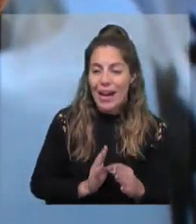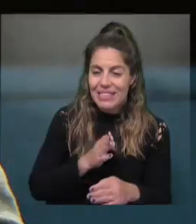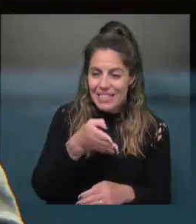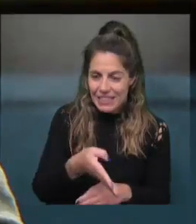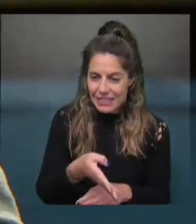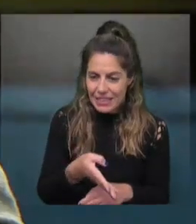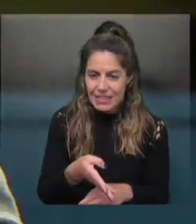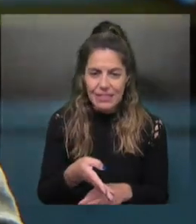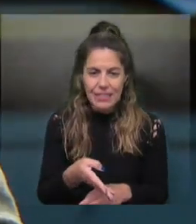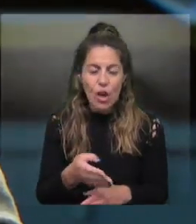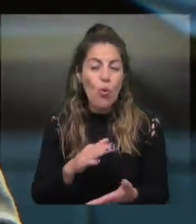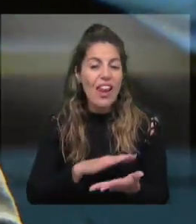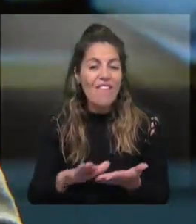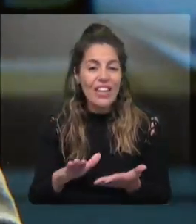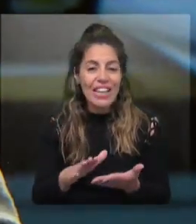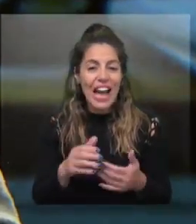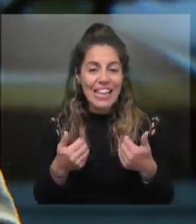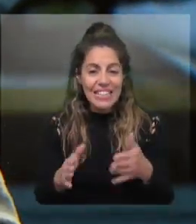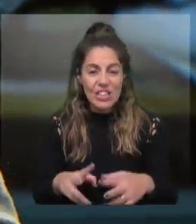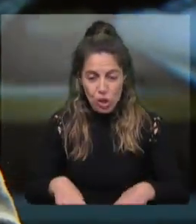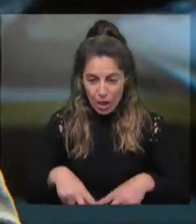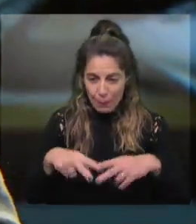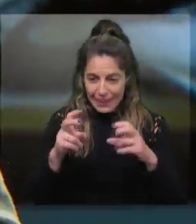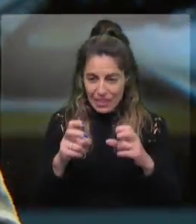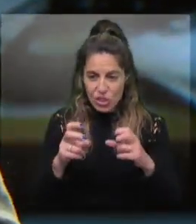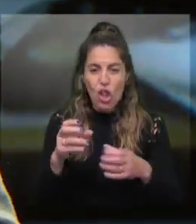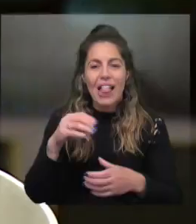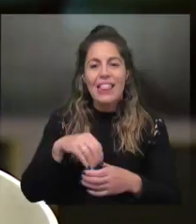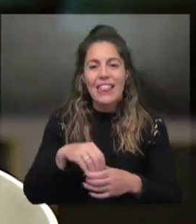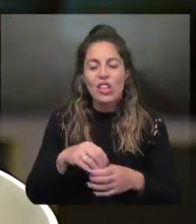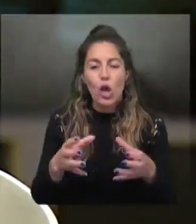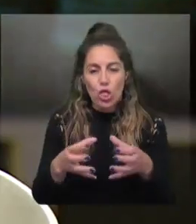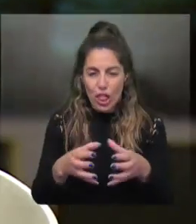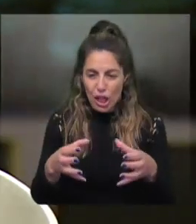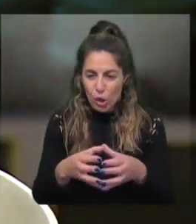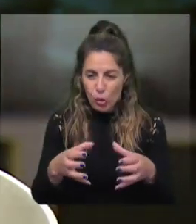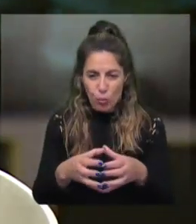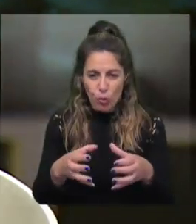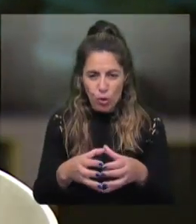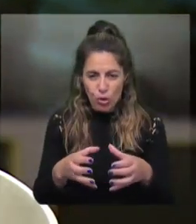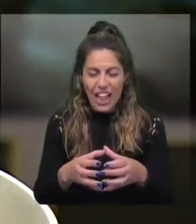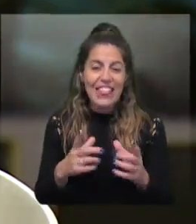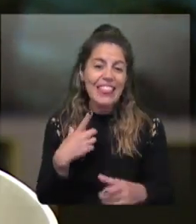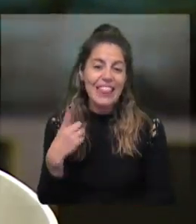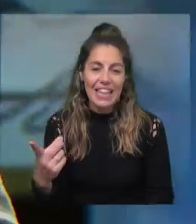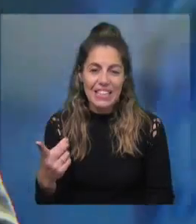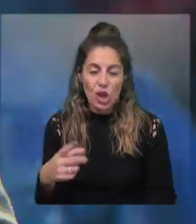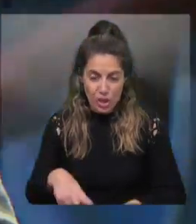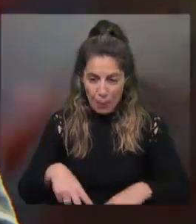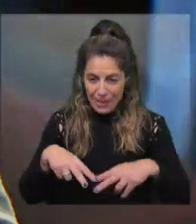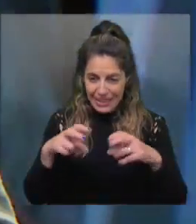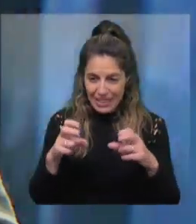Brian? Es una beca de iniciación a la investigación que está dentro del grupo de la dirección de